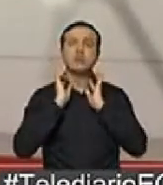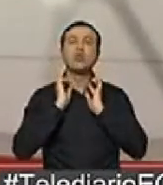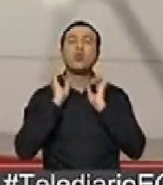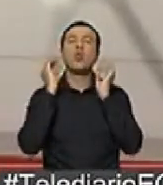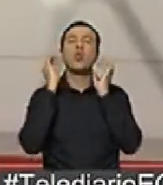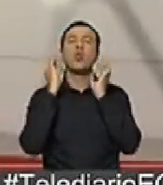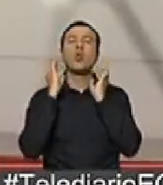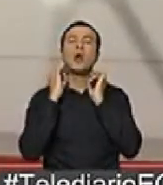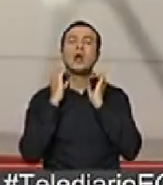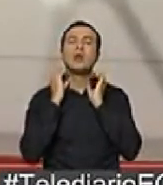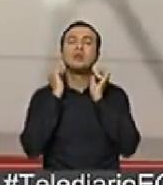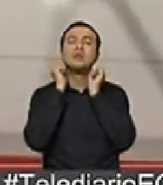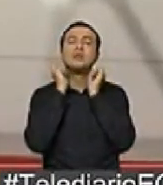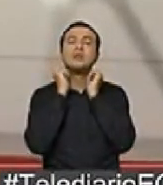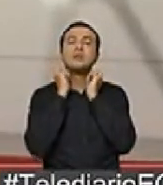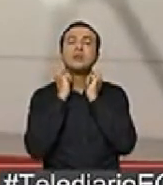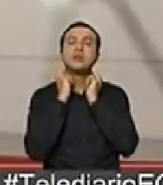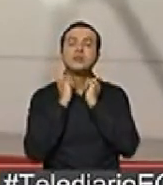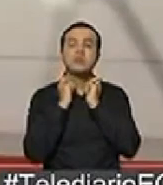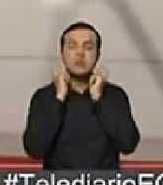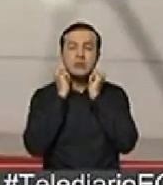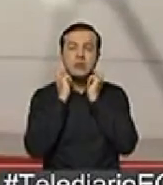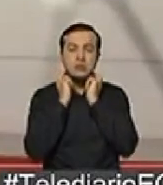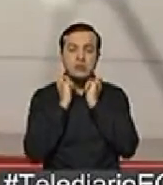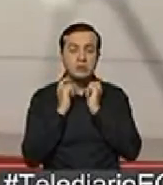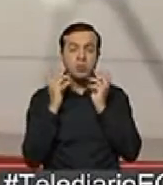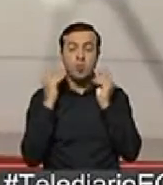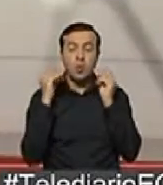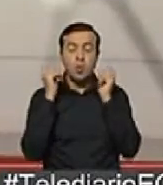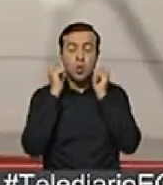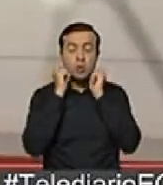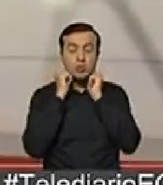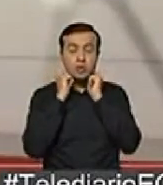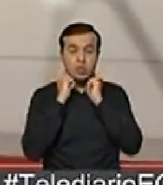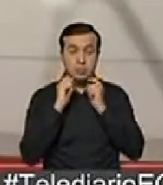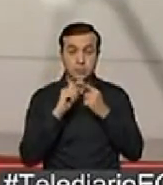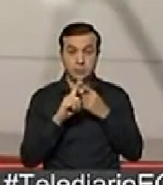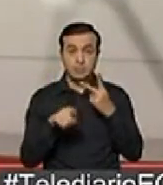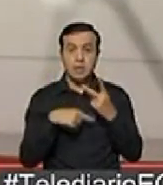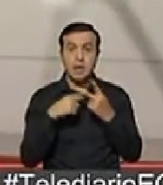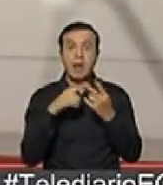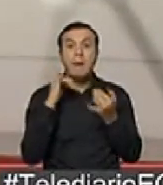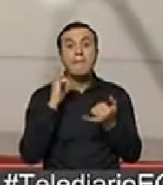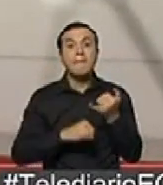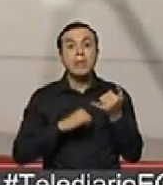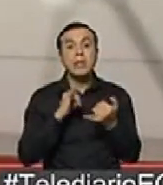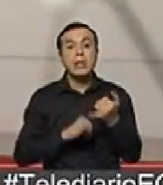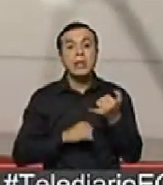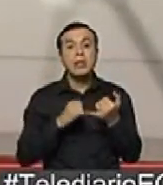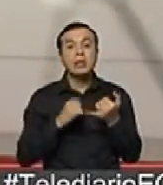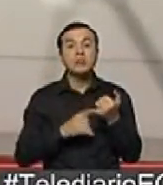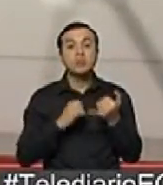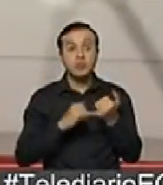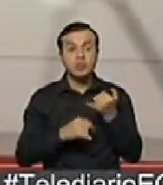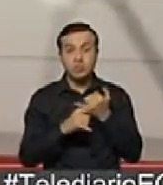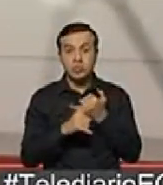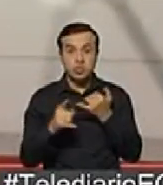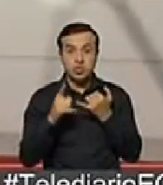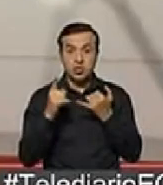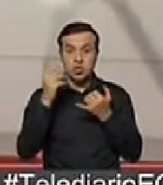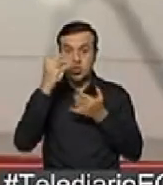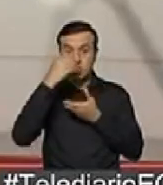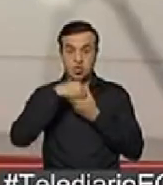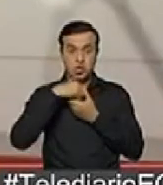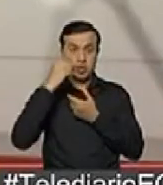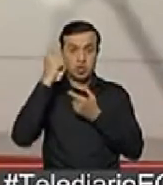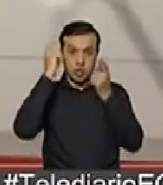son las que se infectan primero a través de esta bacteria. Entonces, esta bacteria los ataca, pero